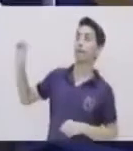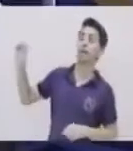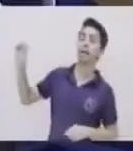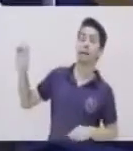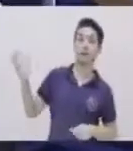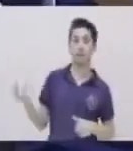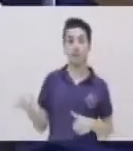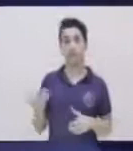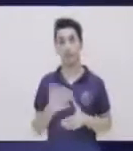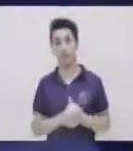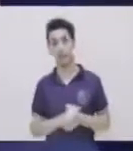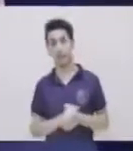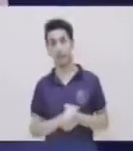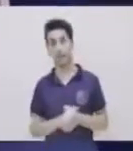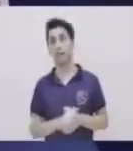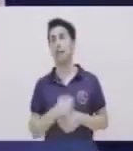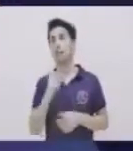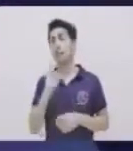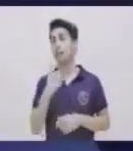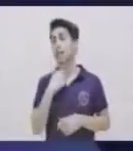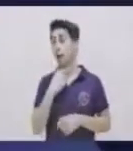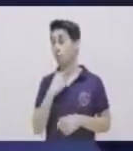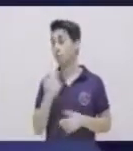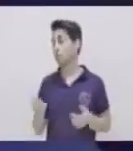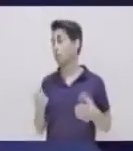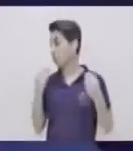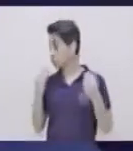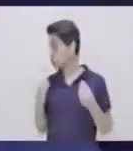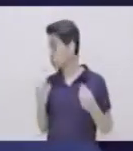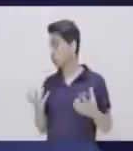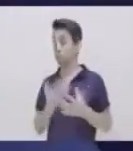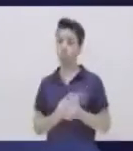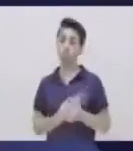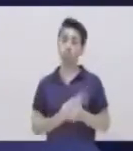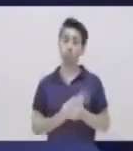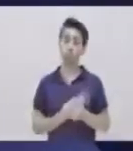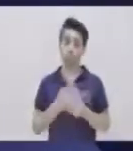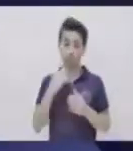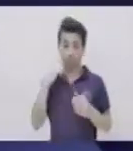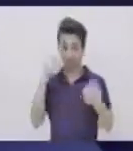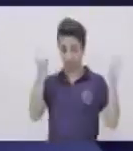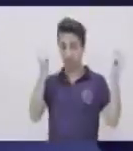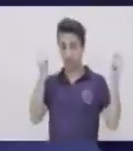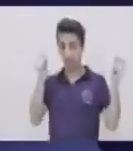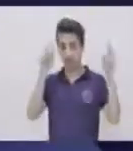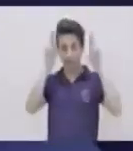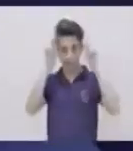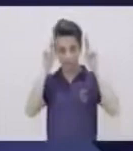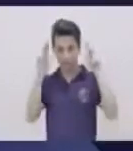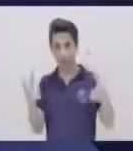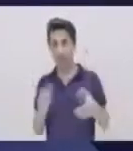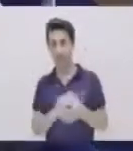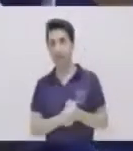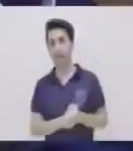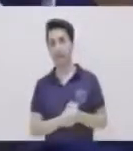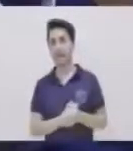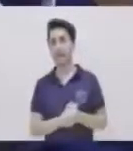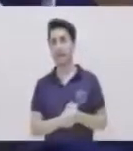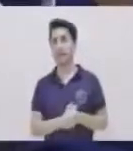engaño, ¿verdad? Si te gustó mucho la astucia de la liebre,